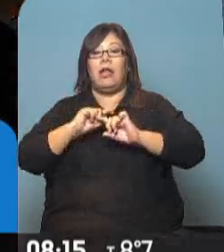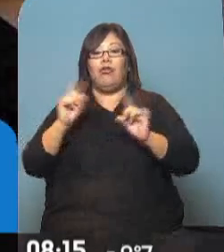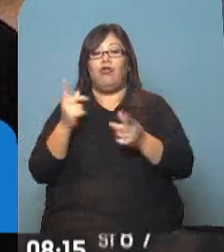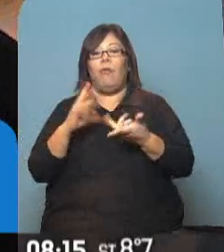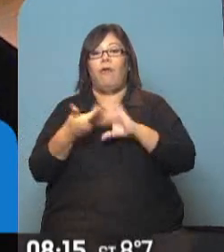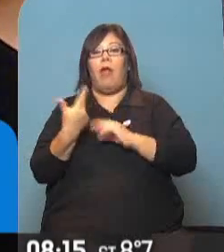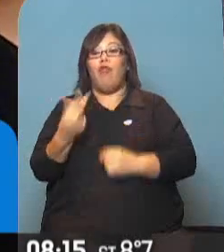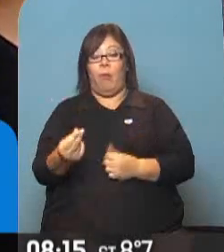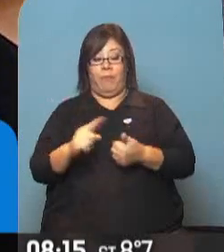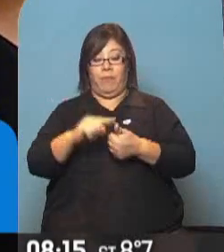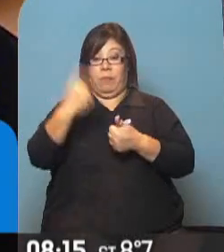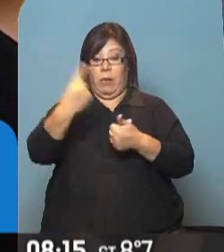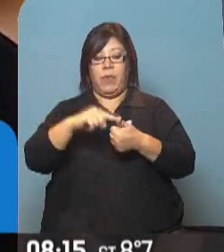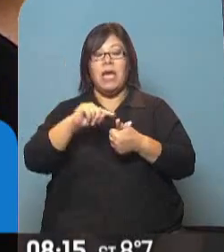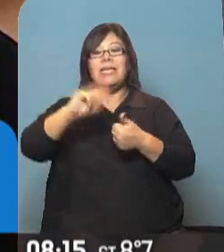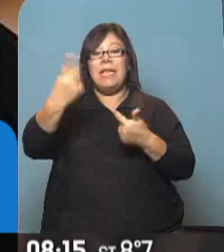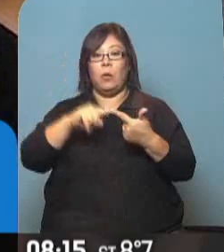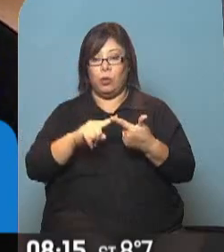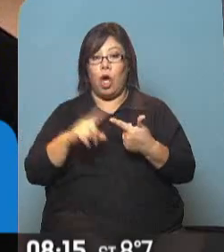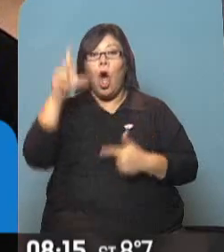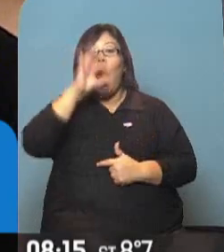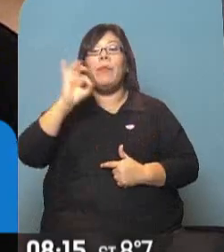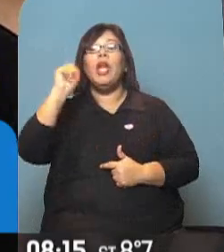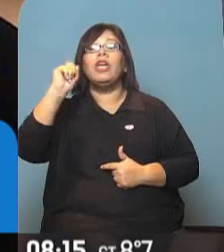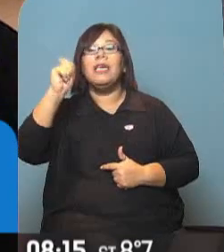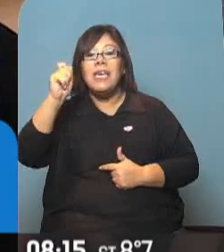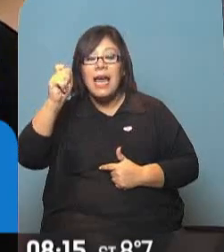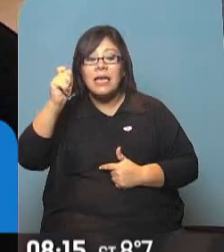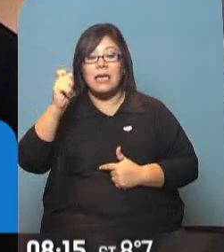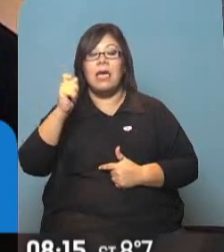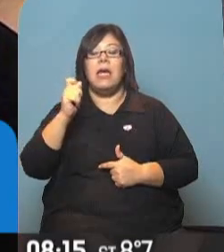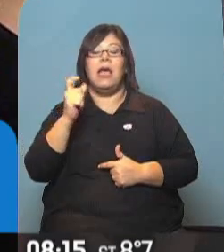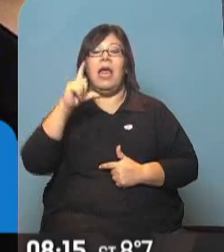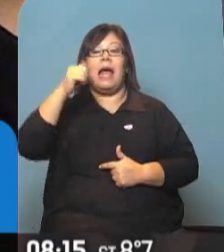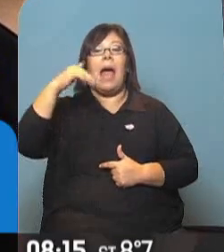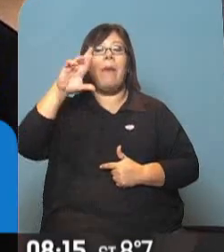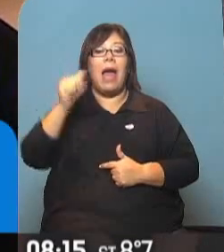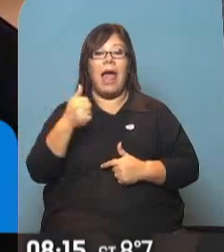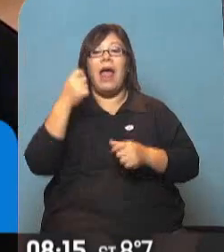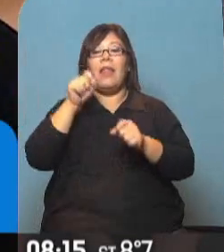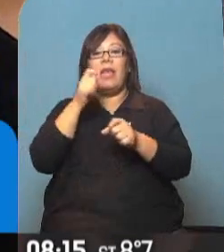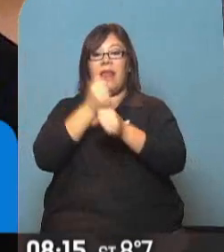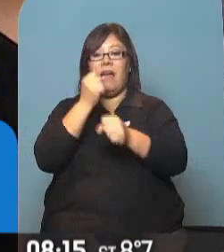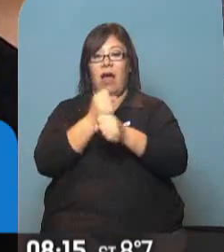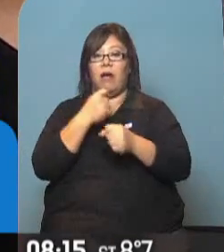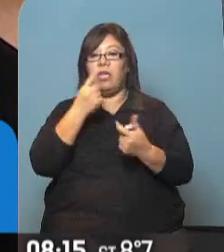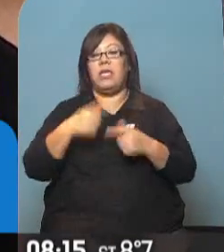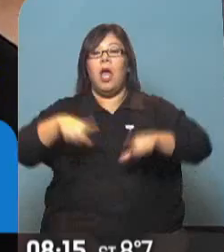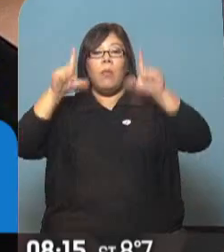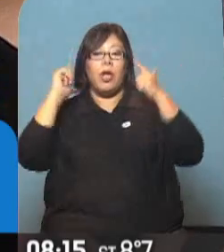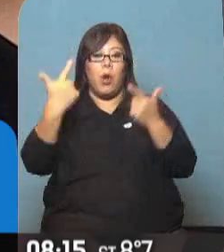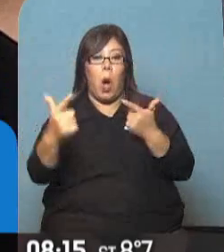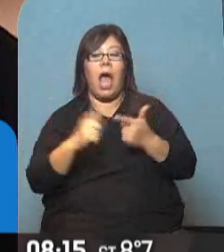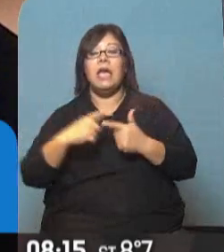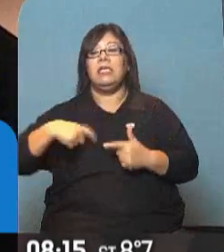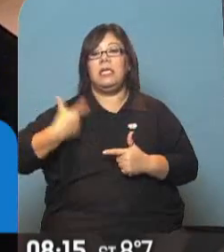tratarlo. Segundo, la que sí opinó fue la Cámara de Trabajo. ¿Qué es lo que dijo la Cámara de Trabajo? No dijo, no tiene personería, no son más